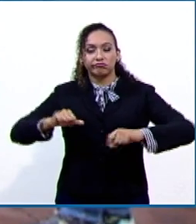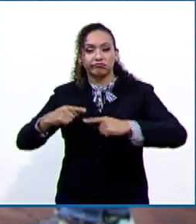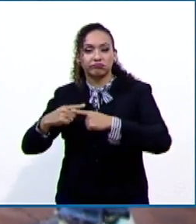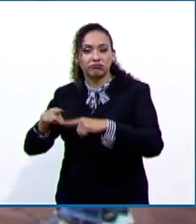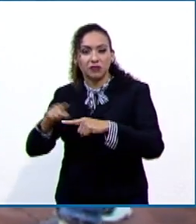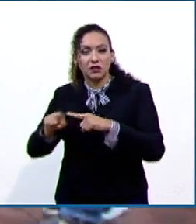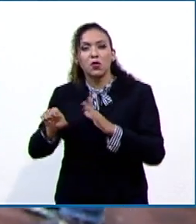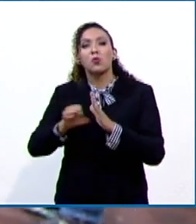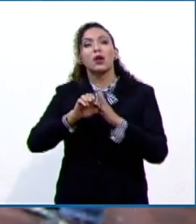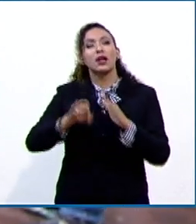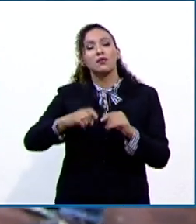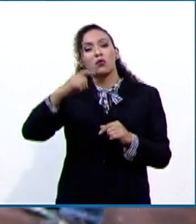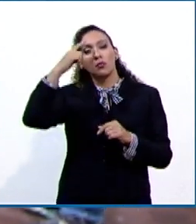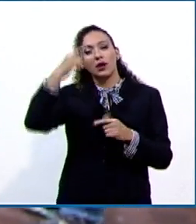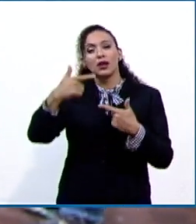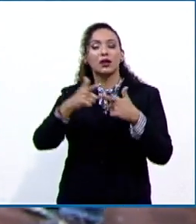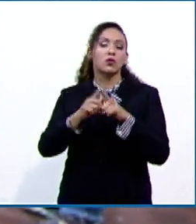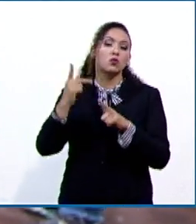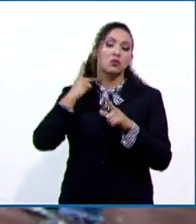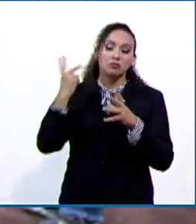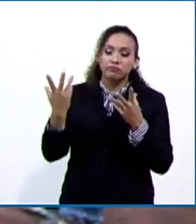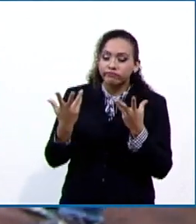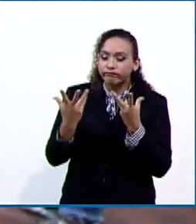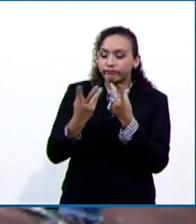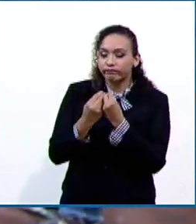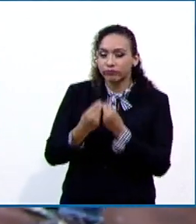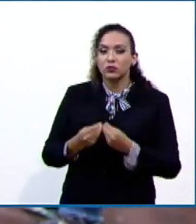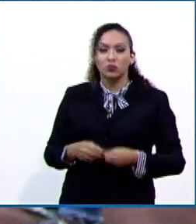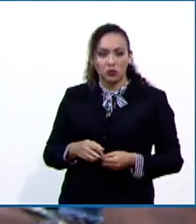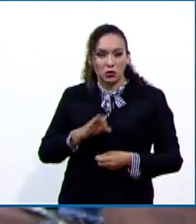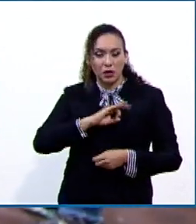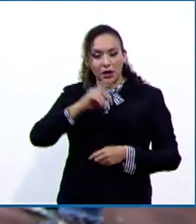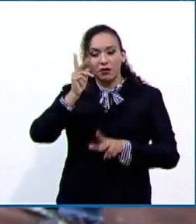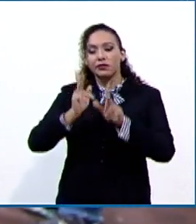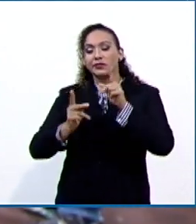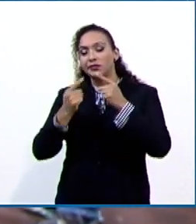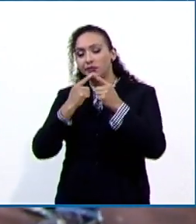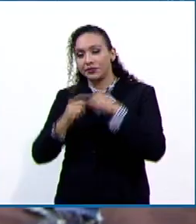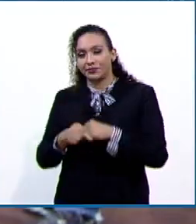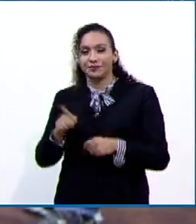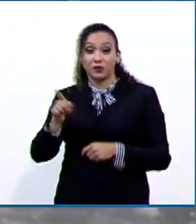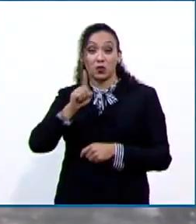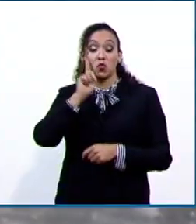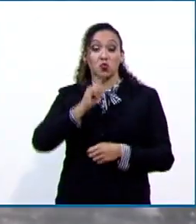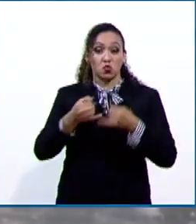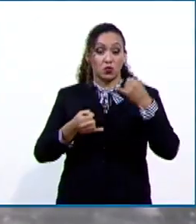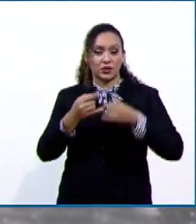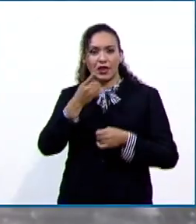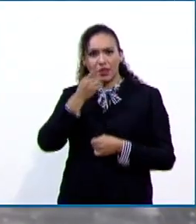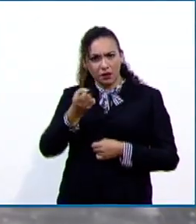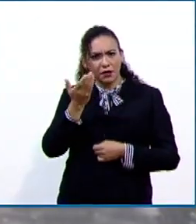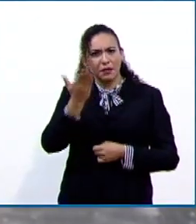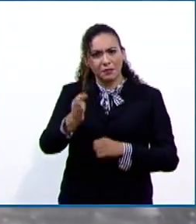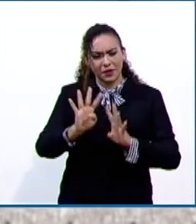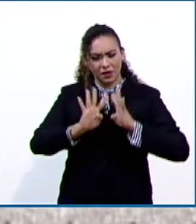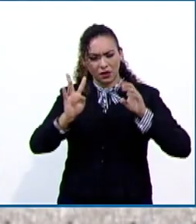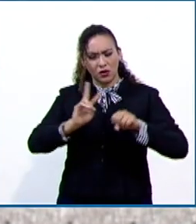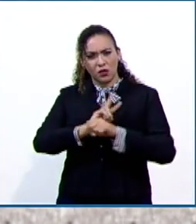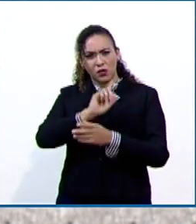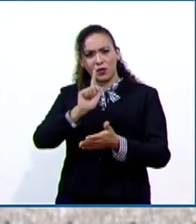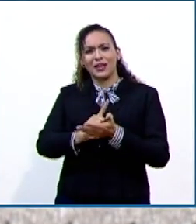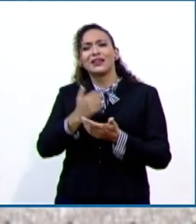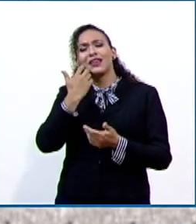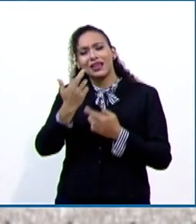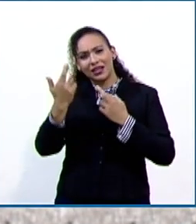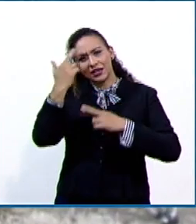de acercamiento con los partidos políticos. Patricia Aguayo indicó que solicitarán al Consejo el acatamiento de las suspensiones en